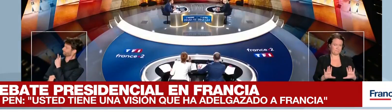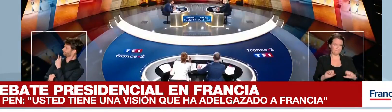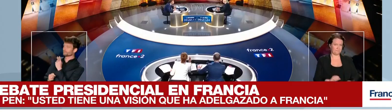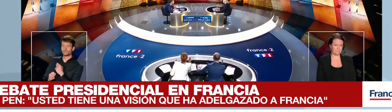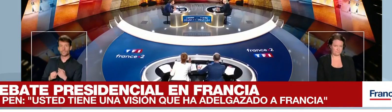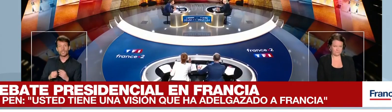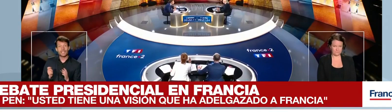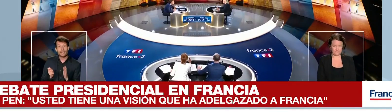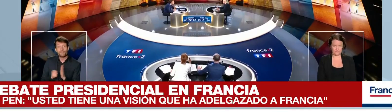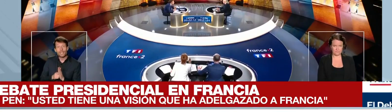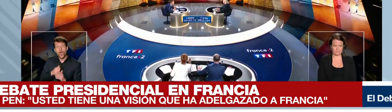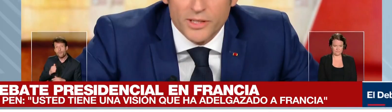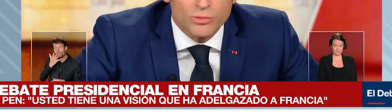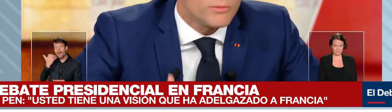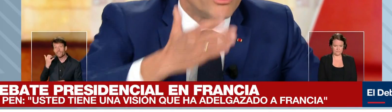Y cuando ellos la ven,